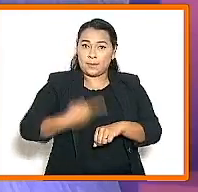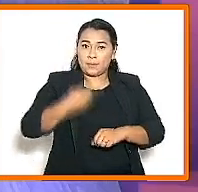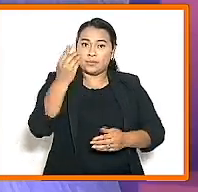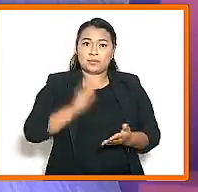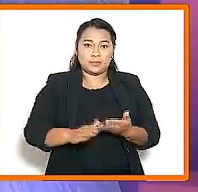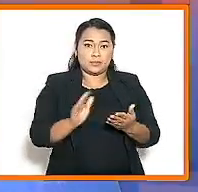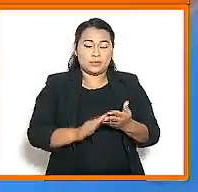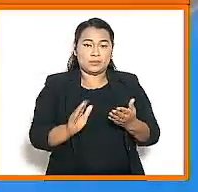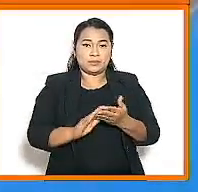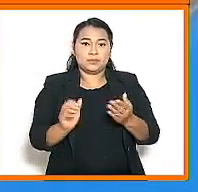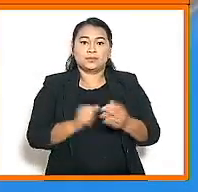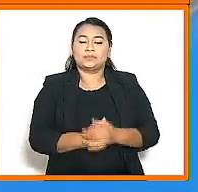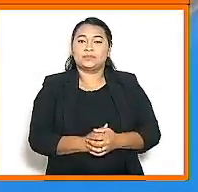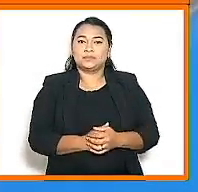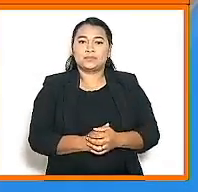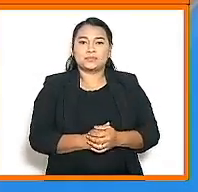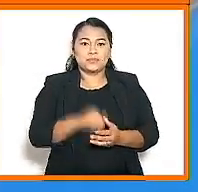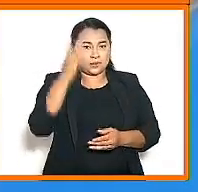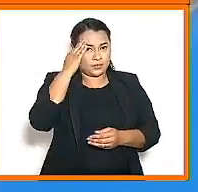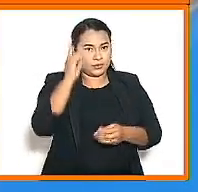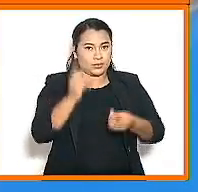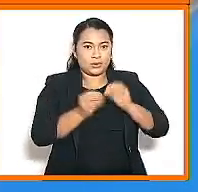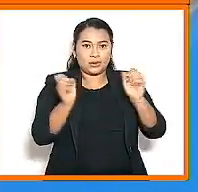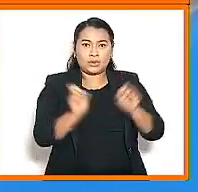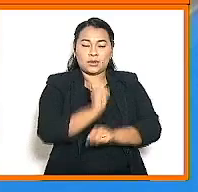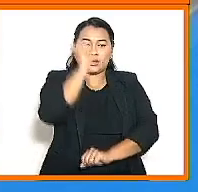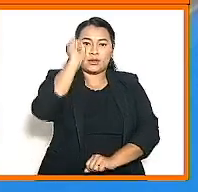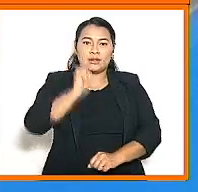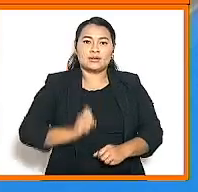Pega 3 es... Suerte.